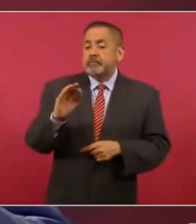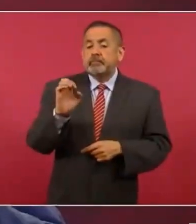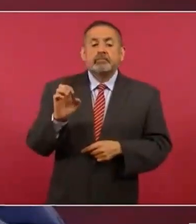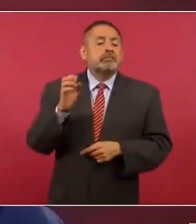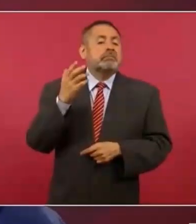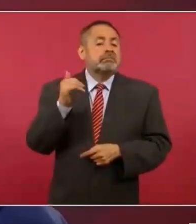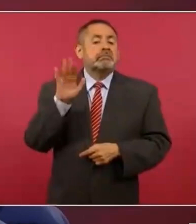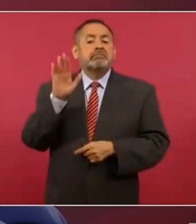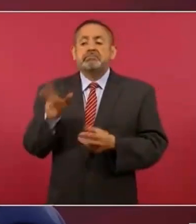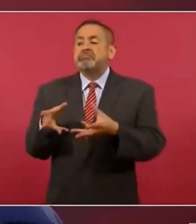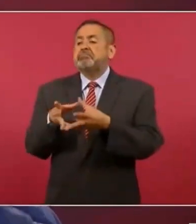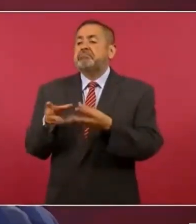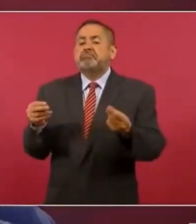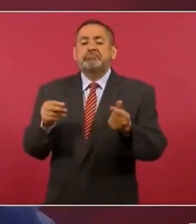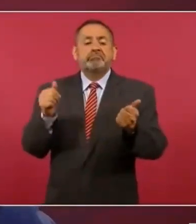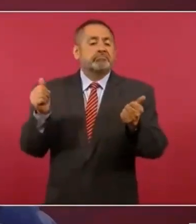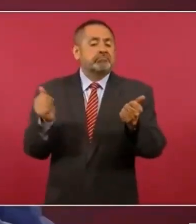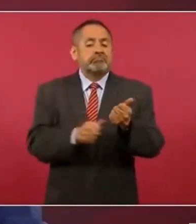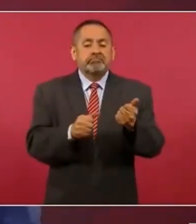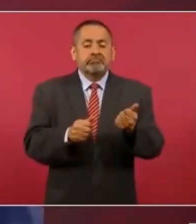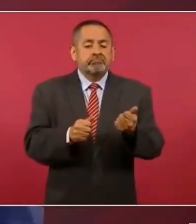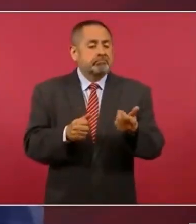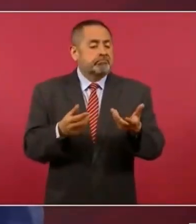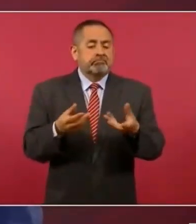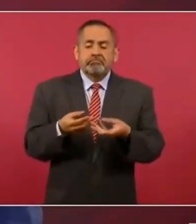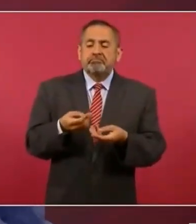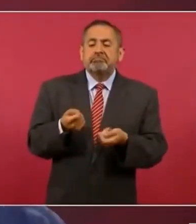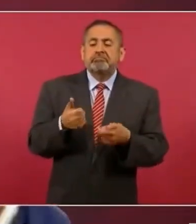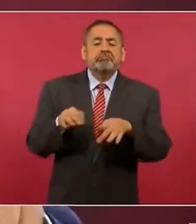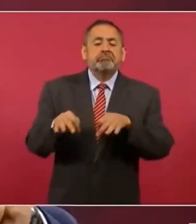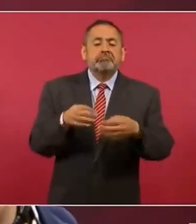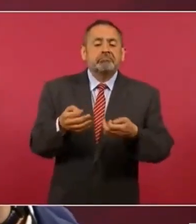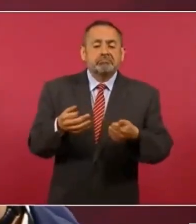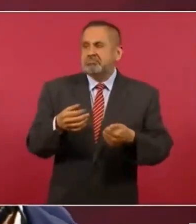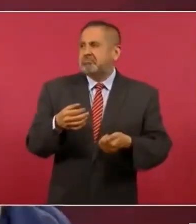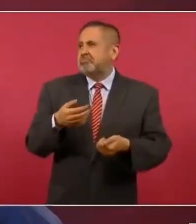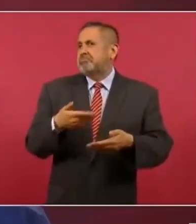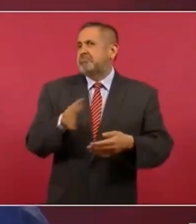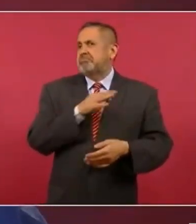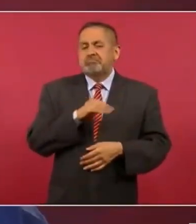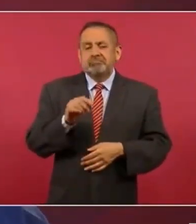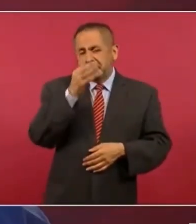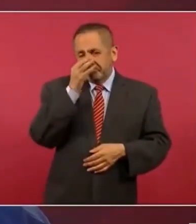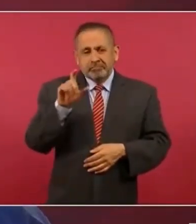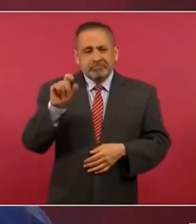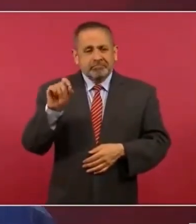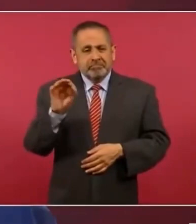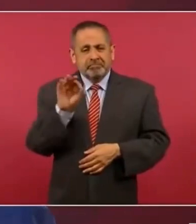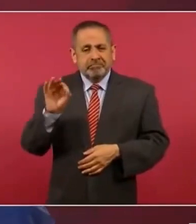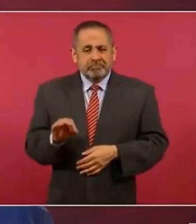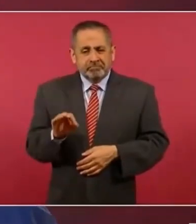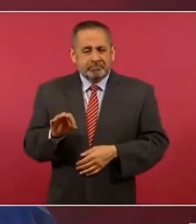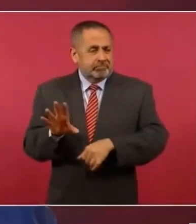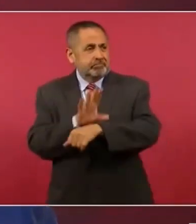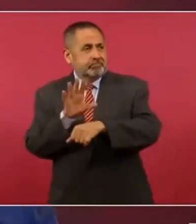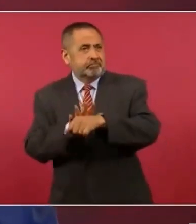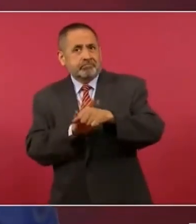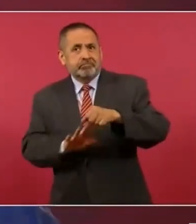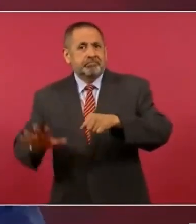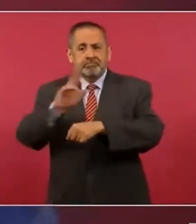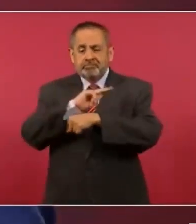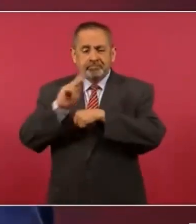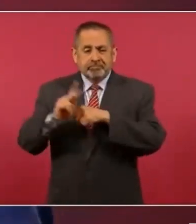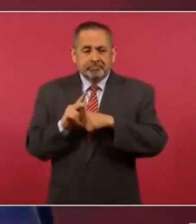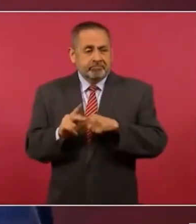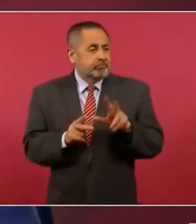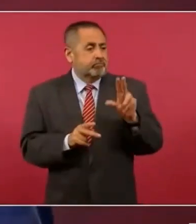Electricidad estaría generando apenas hoy el 20% de la energía eléctrica que consumimos